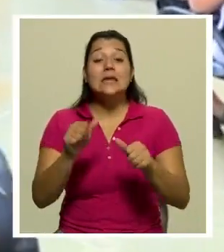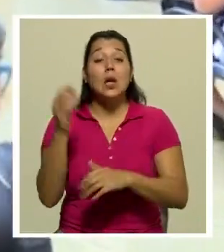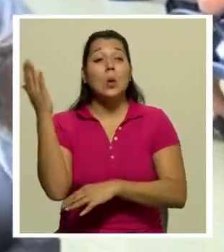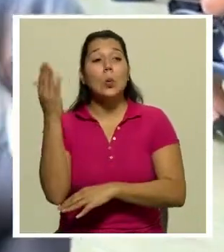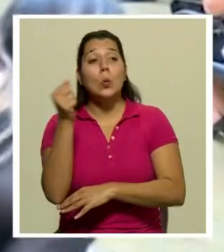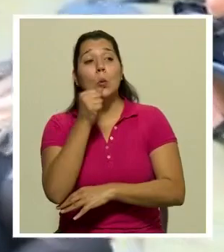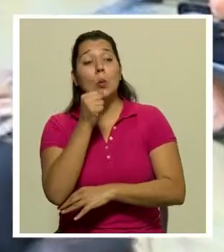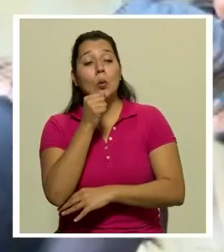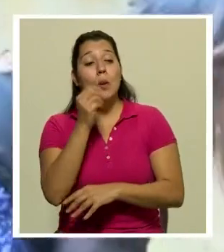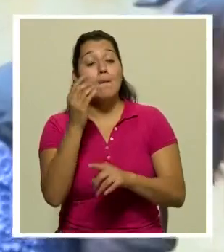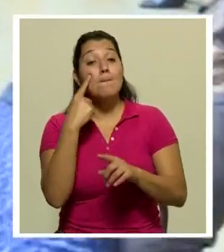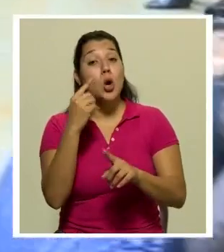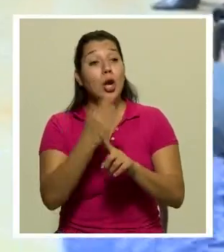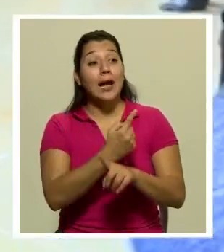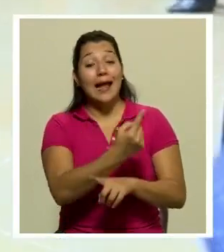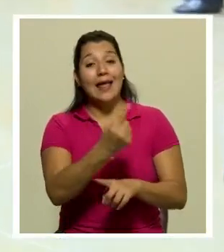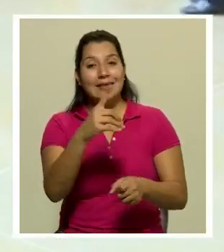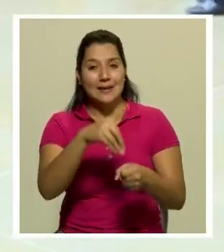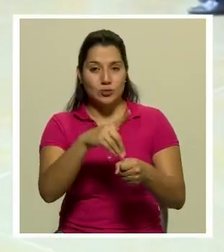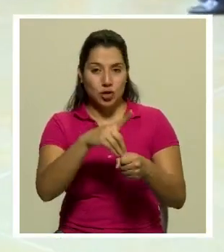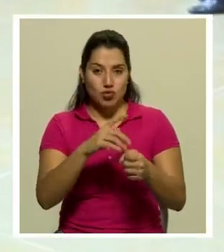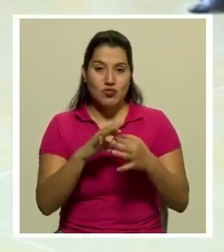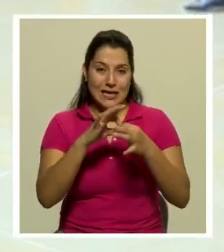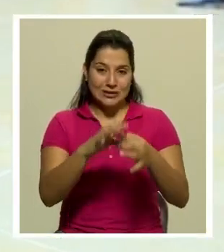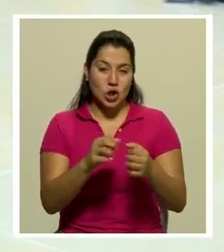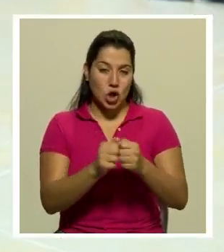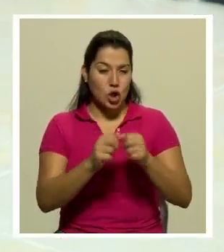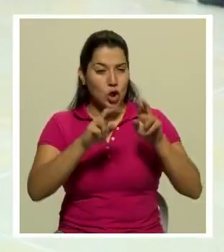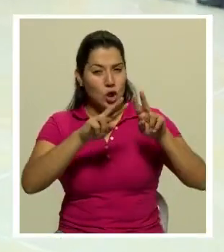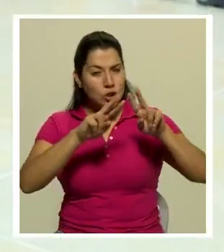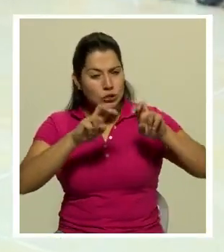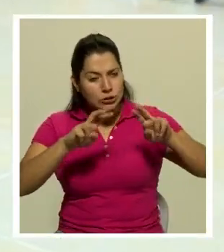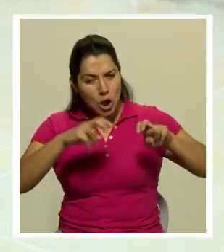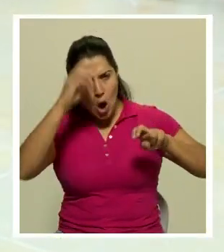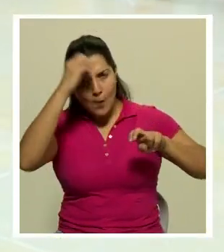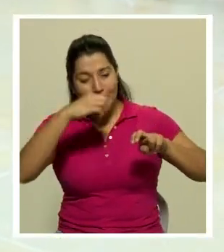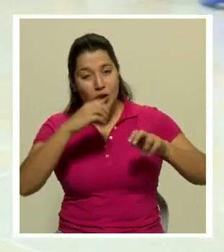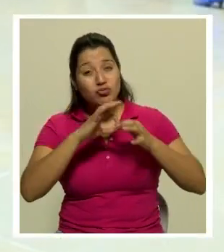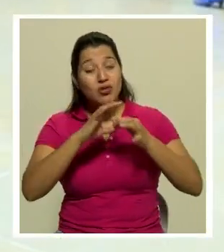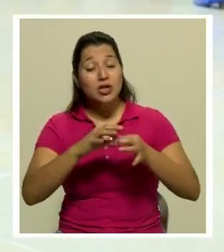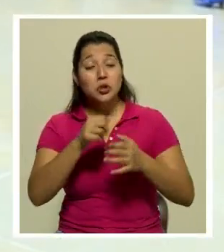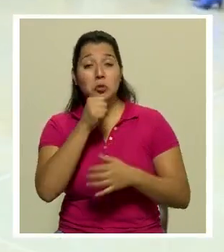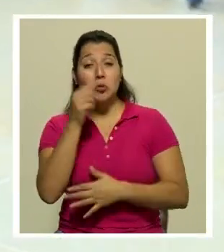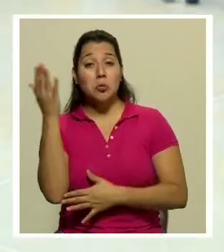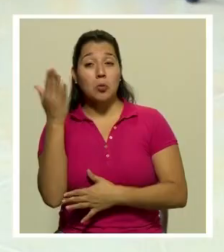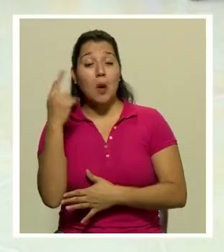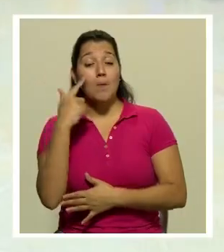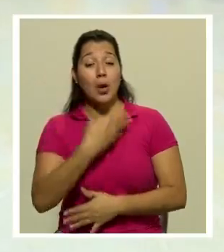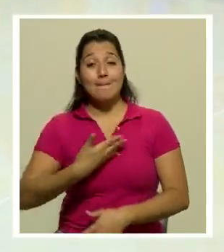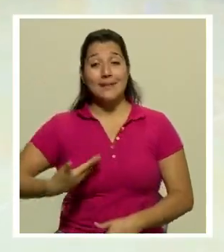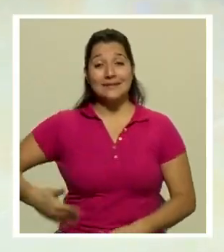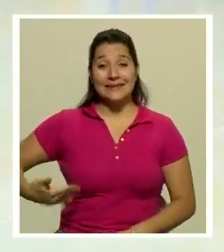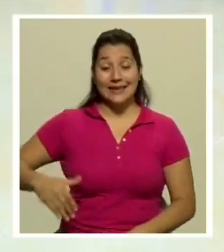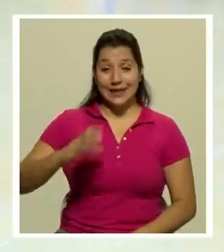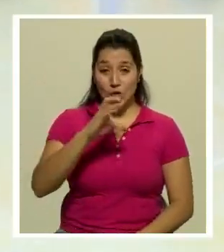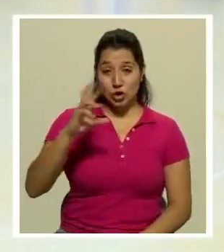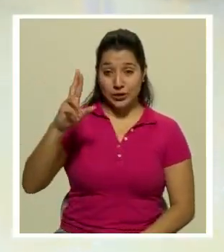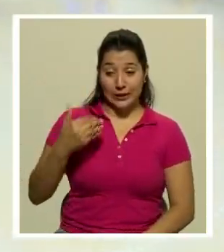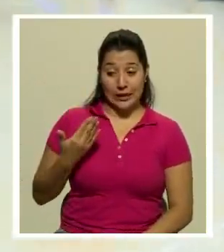discursos de los legisladores con respecto al análisis de la rendición de cuentas del presidente de la República de este 4 de